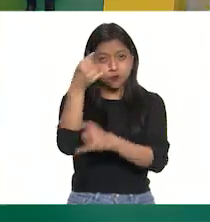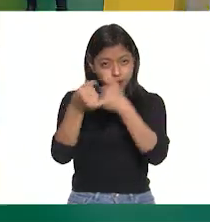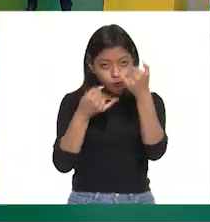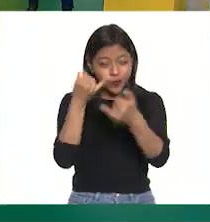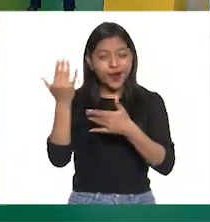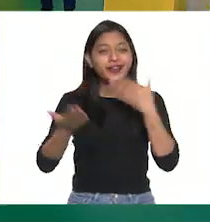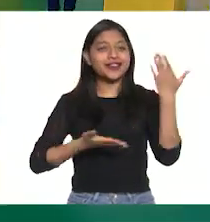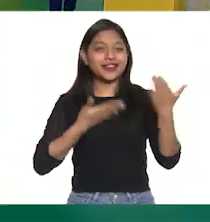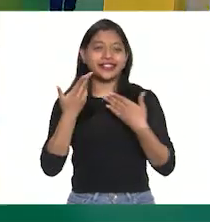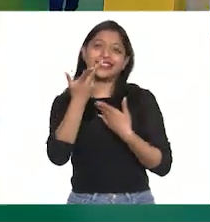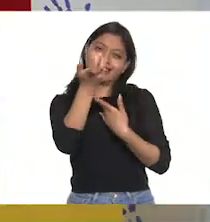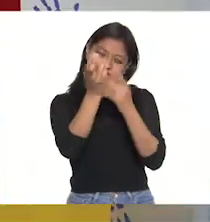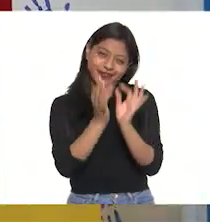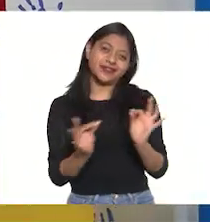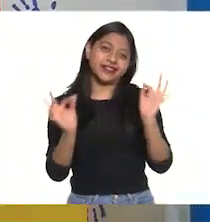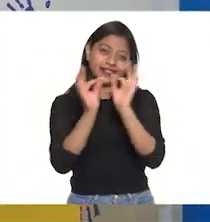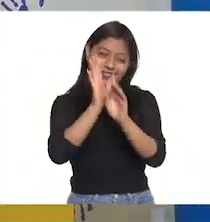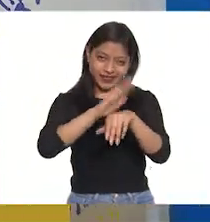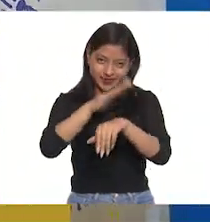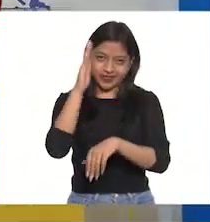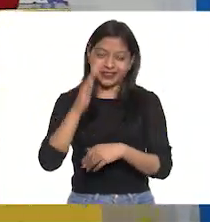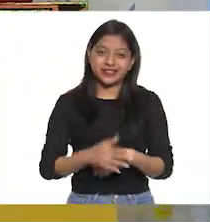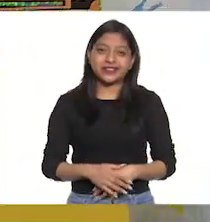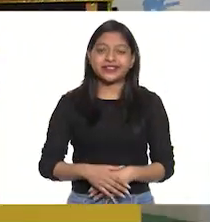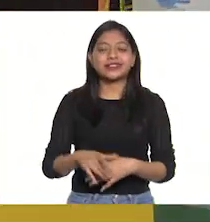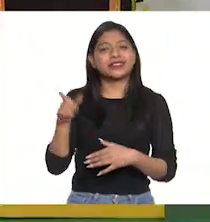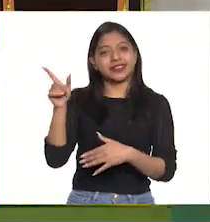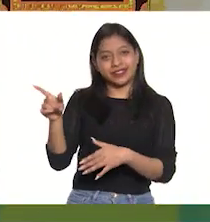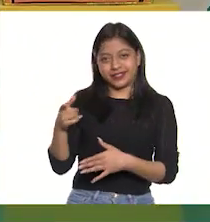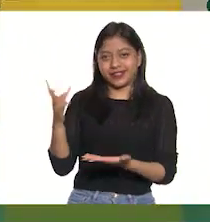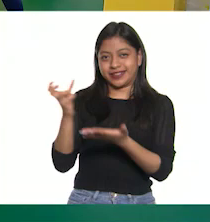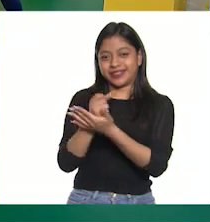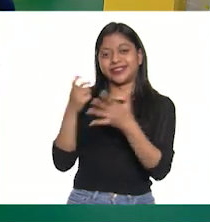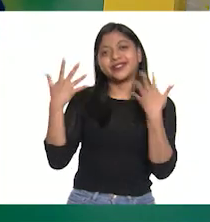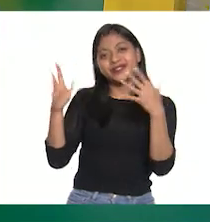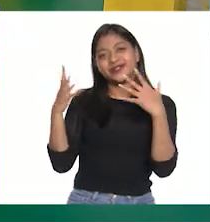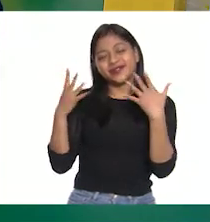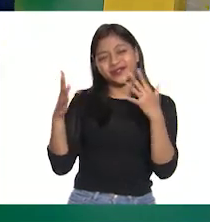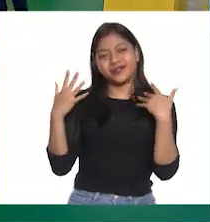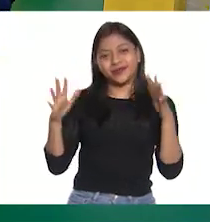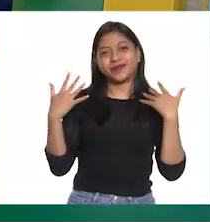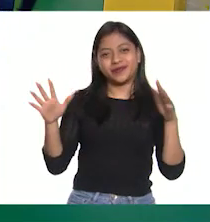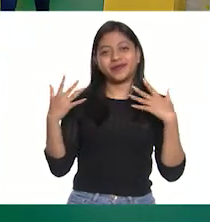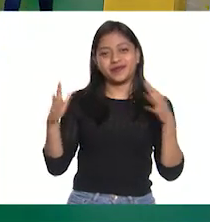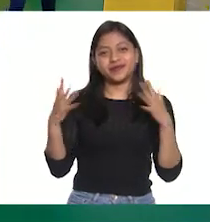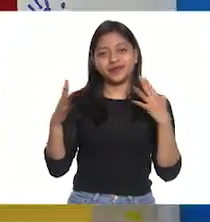jugando. Muy bien. Un aplauso para la maestra Rosalba que ganó este juego.